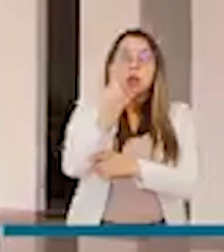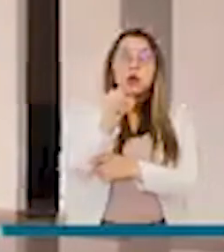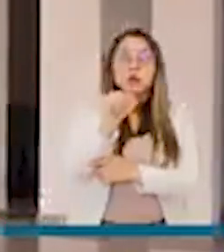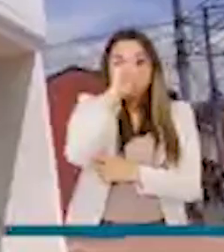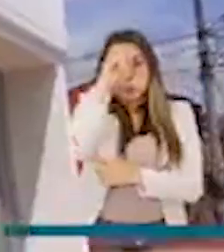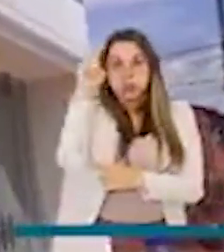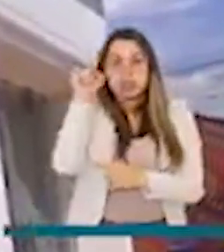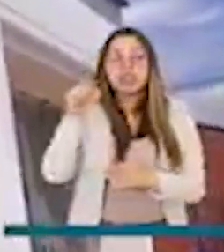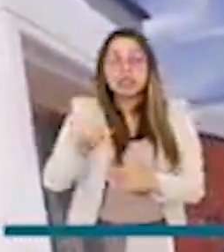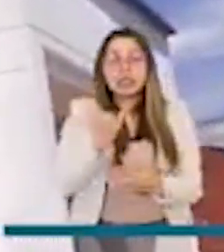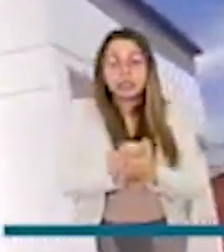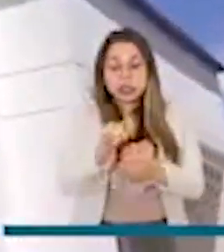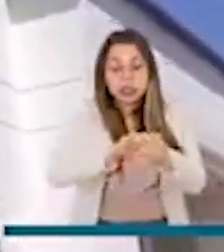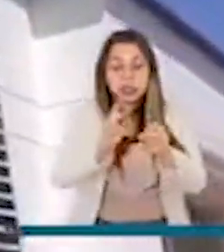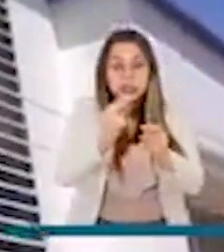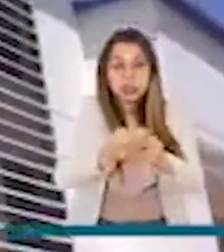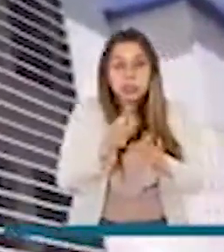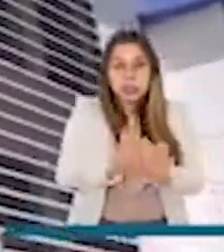con